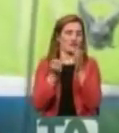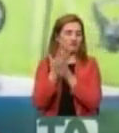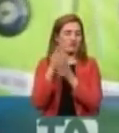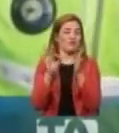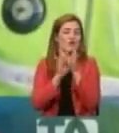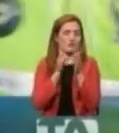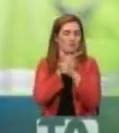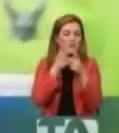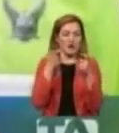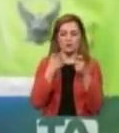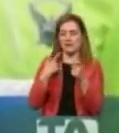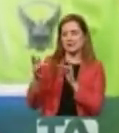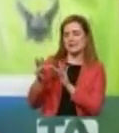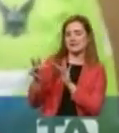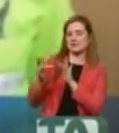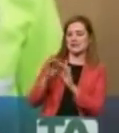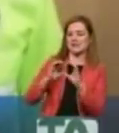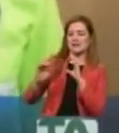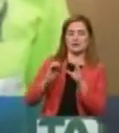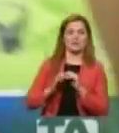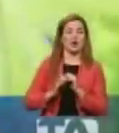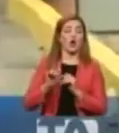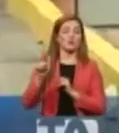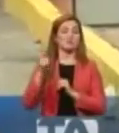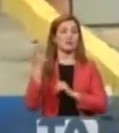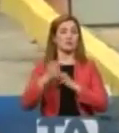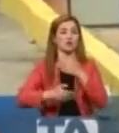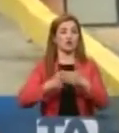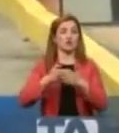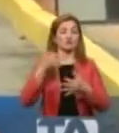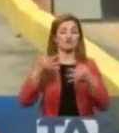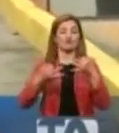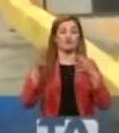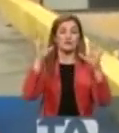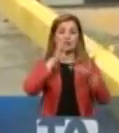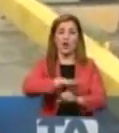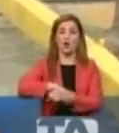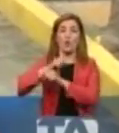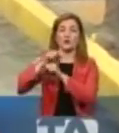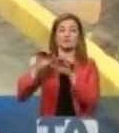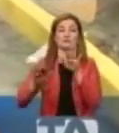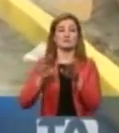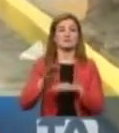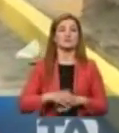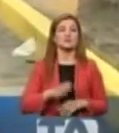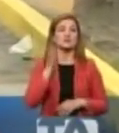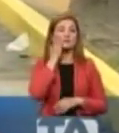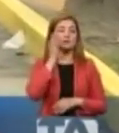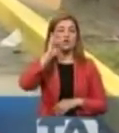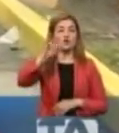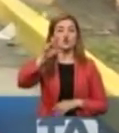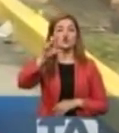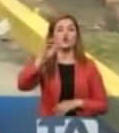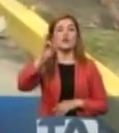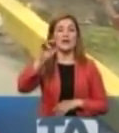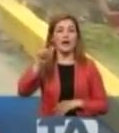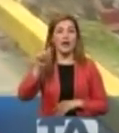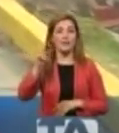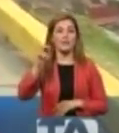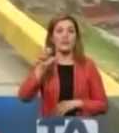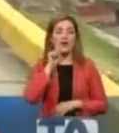es indagado por un supuesto secuestro extorsivo. Esto mientras la madre de Juliana recuerda que aquel sábado 7 de